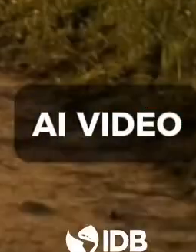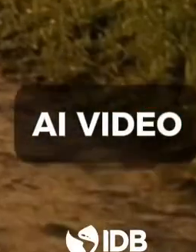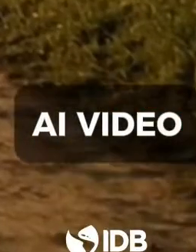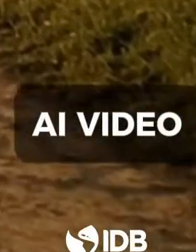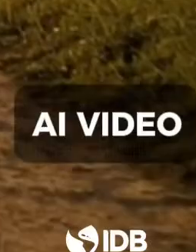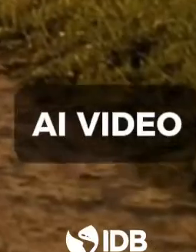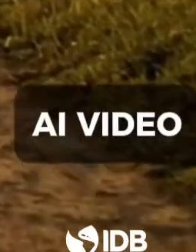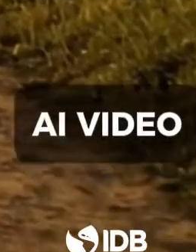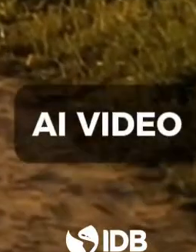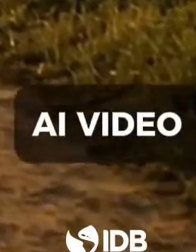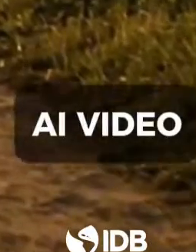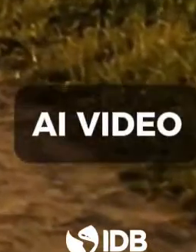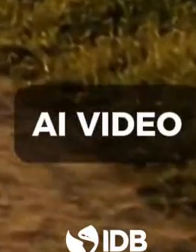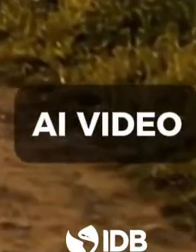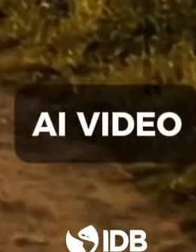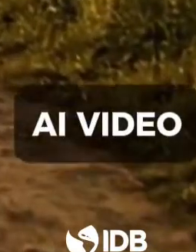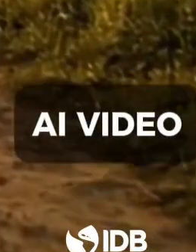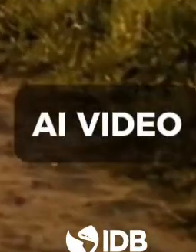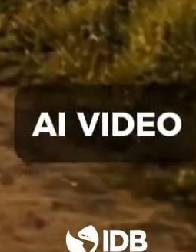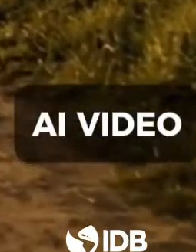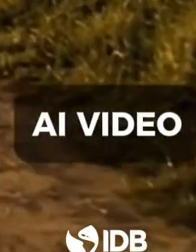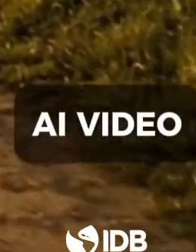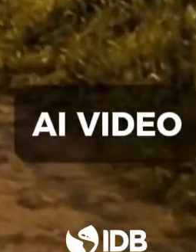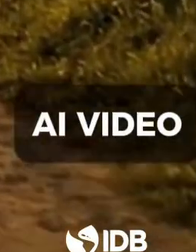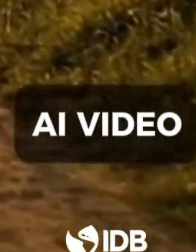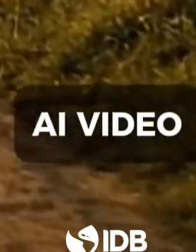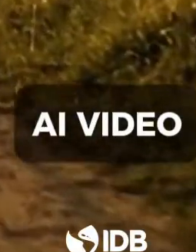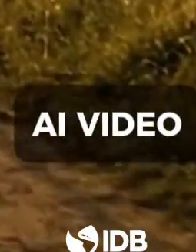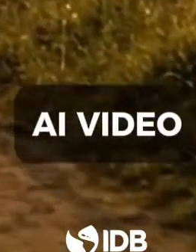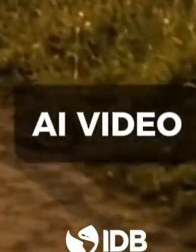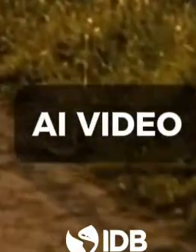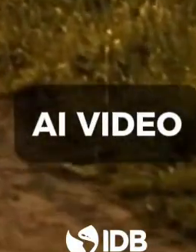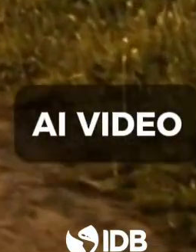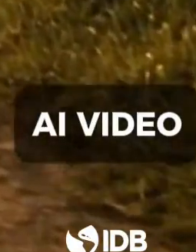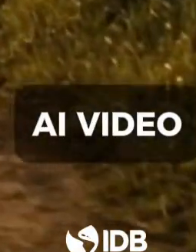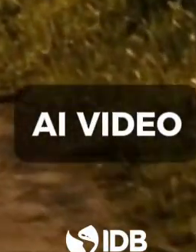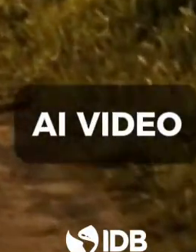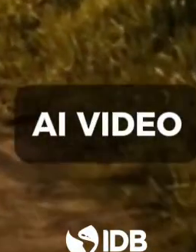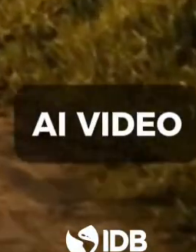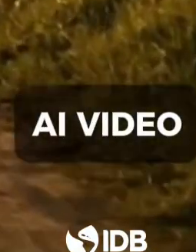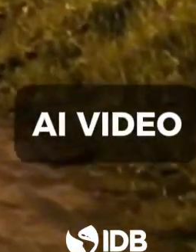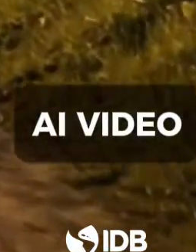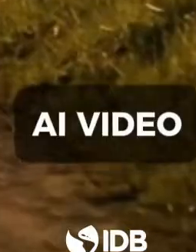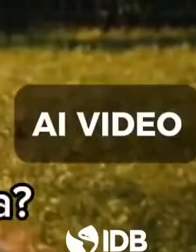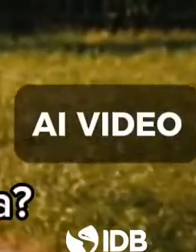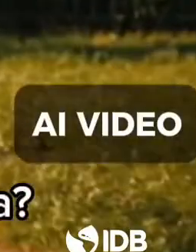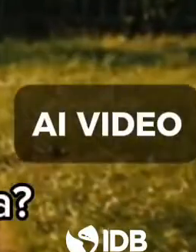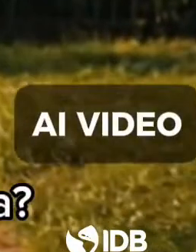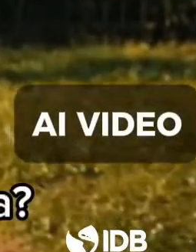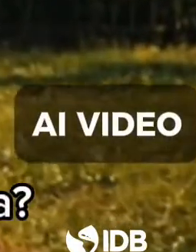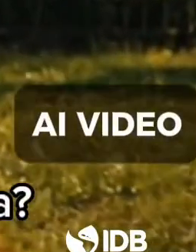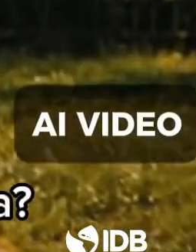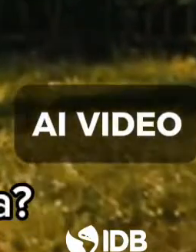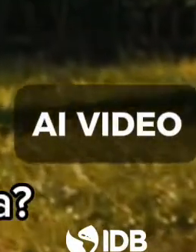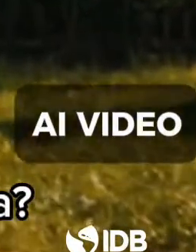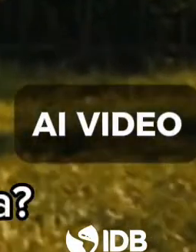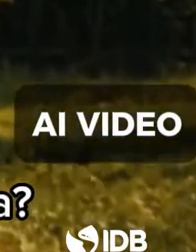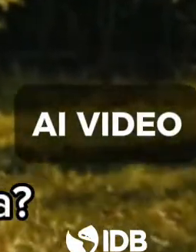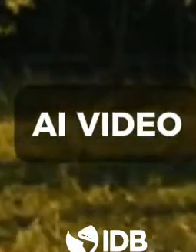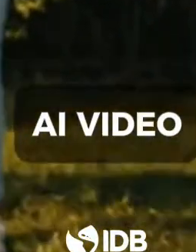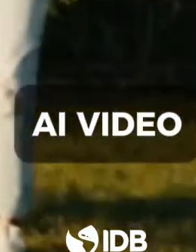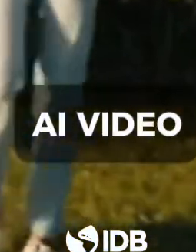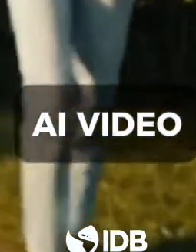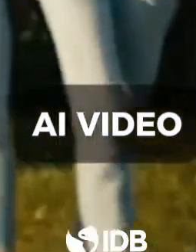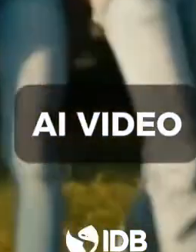le están sacando mal provecho, se van a acostumbrar a copy-paste, no van a pensar y en lugar de hacer gente que razone más, van a hacer gente más tonta. What do you think kids should be studying these